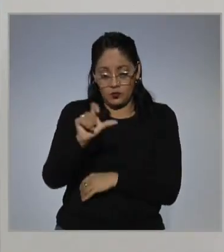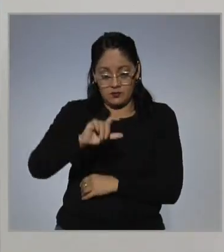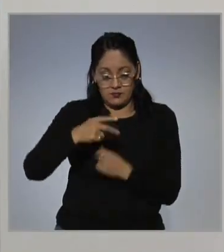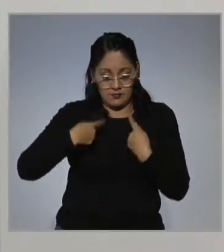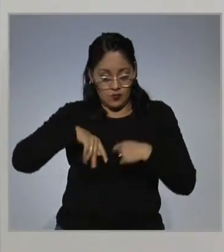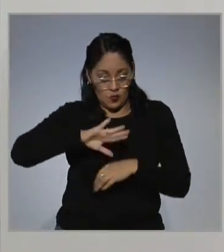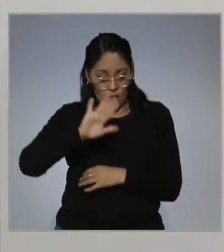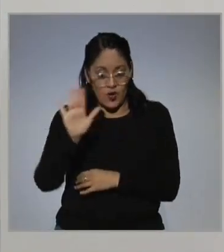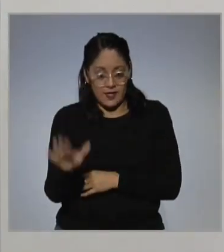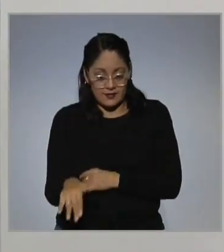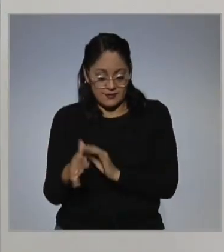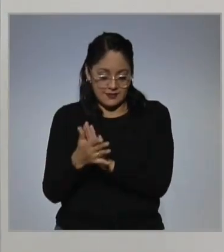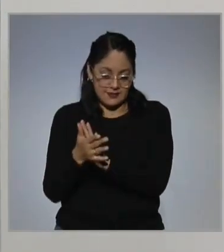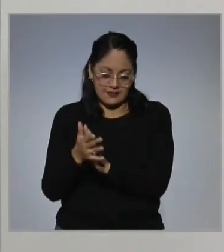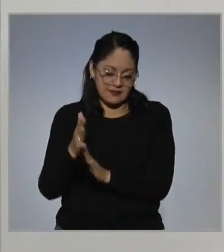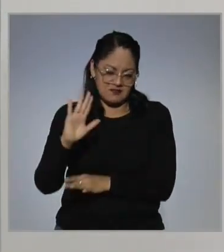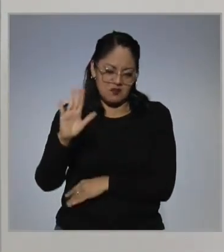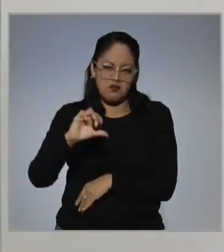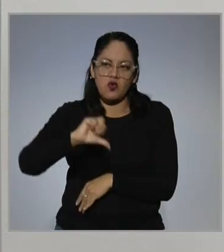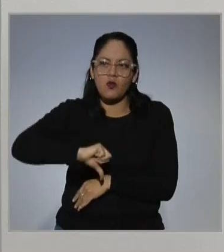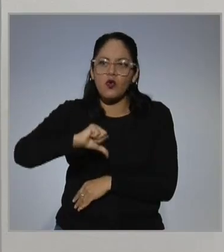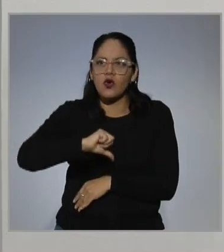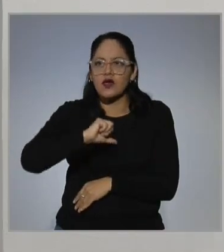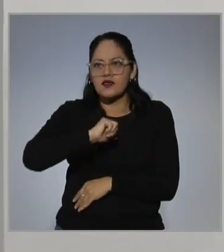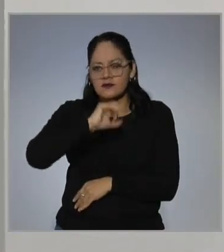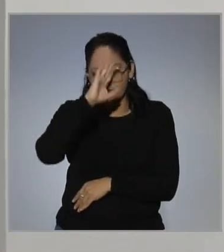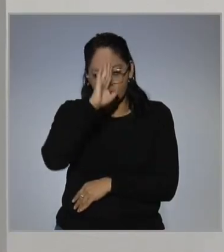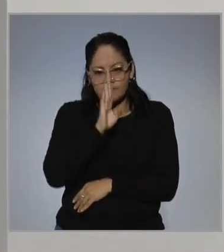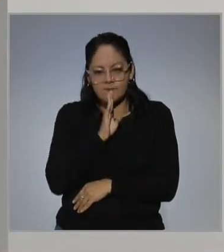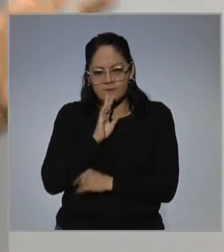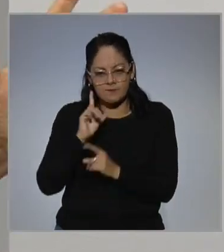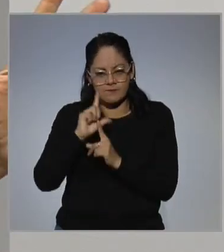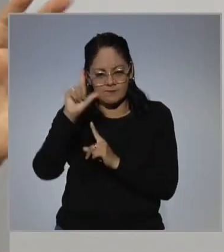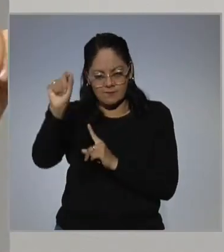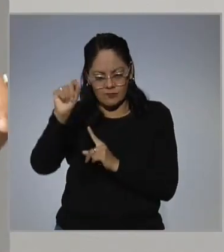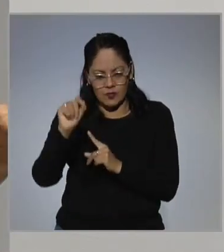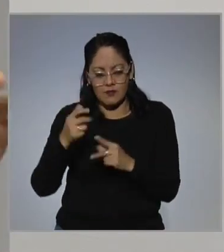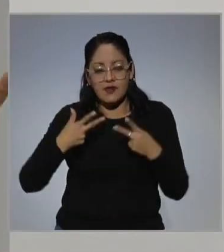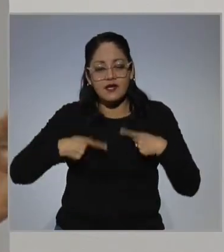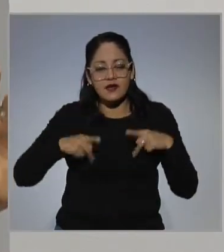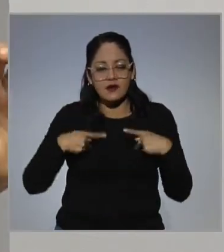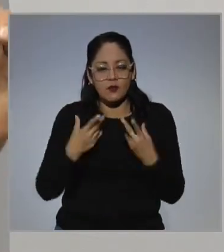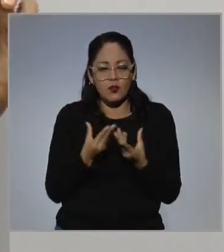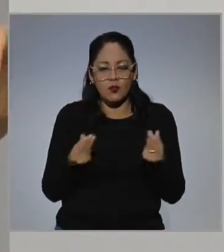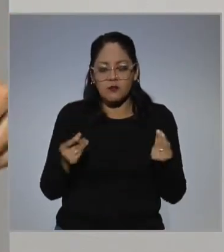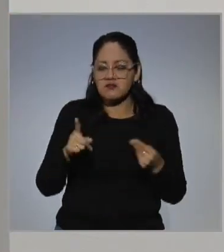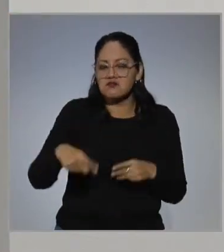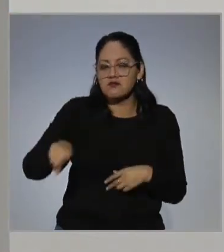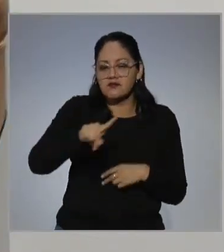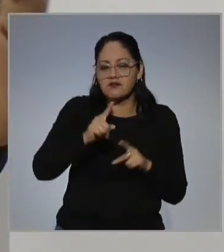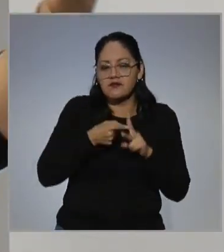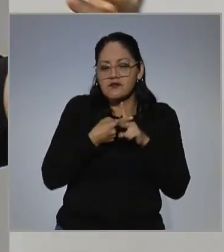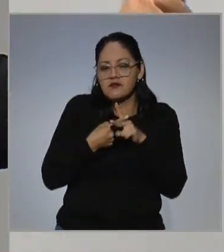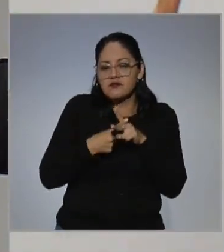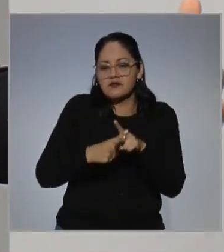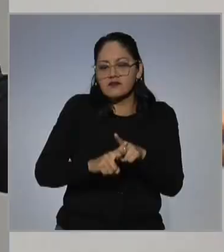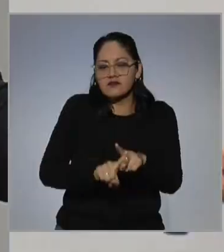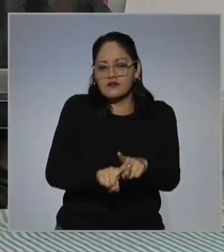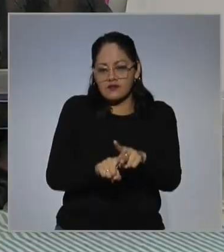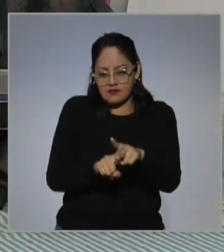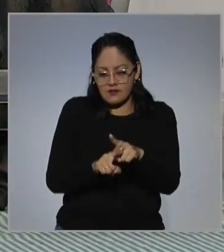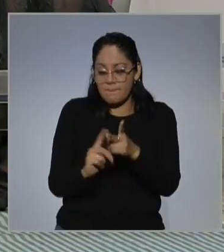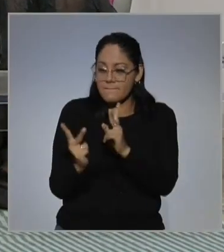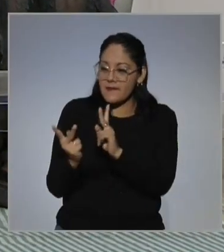van el día de hoy, después del mediodía, por ejemplo, ya la gente empieza a convidar a